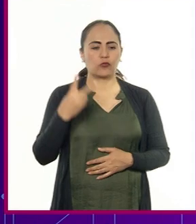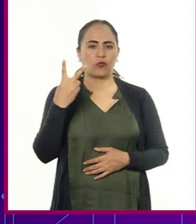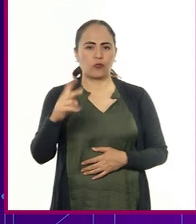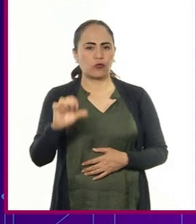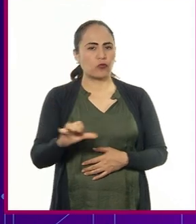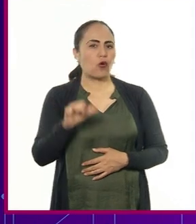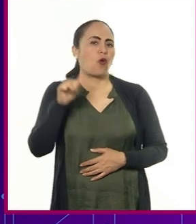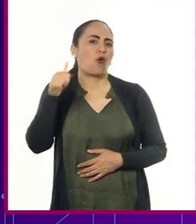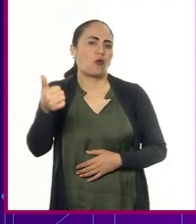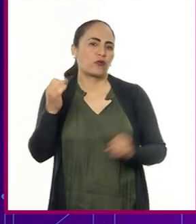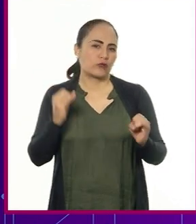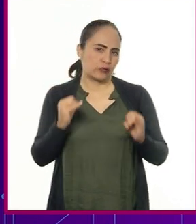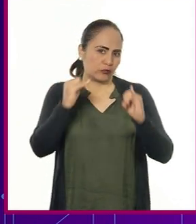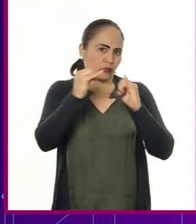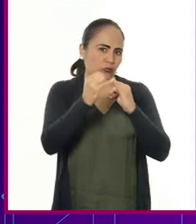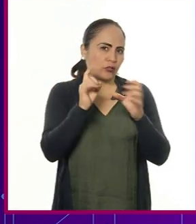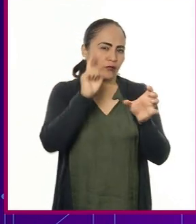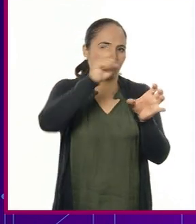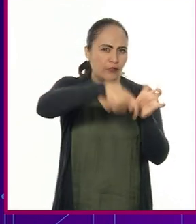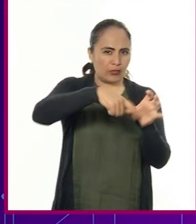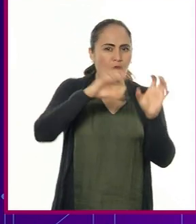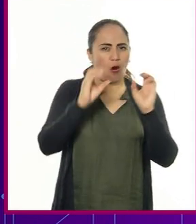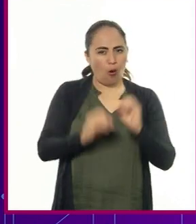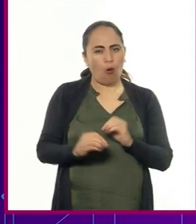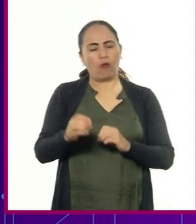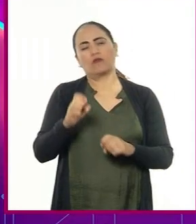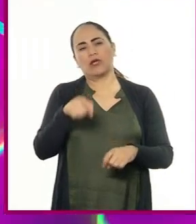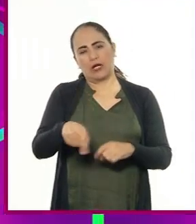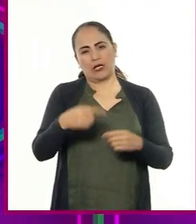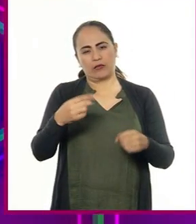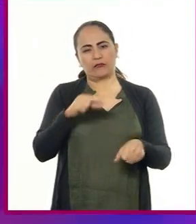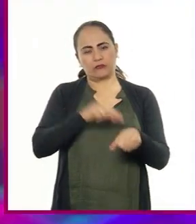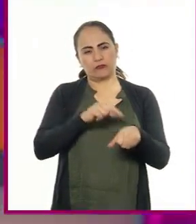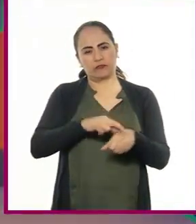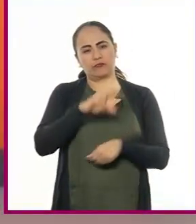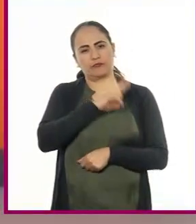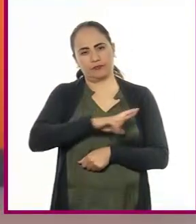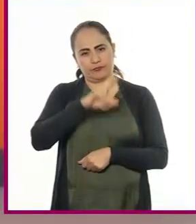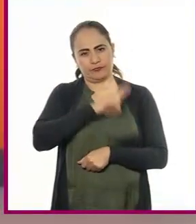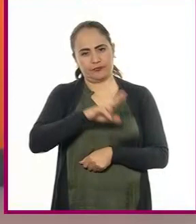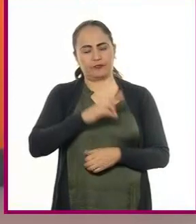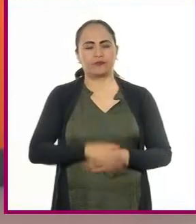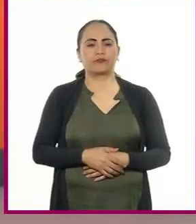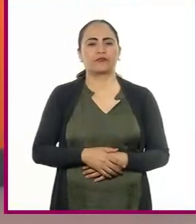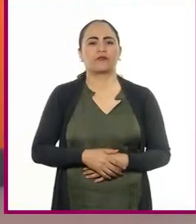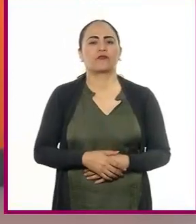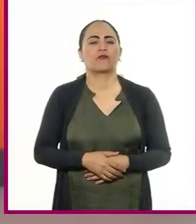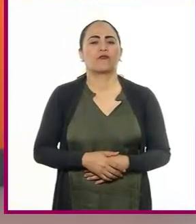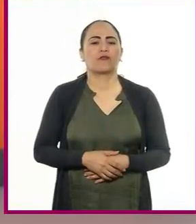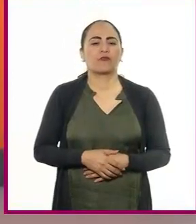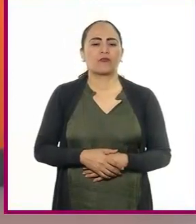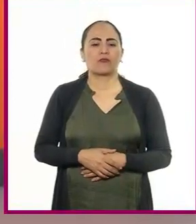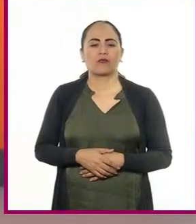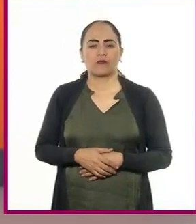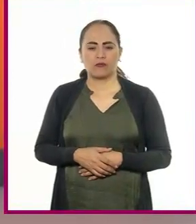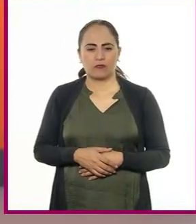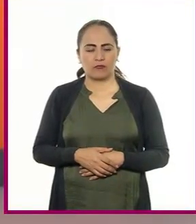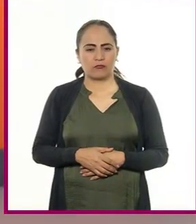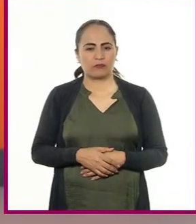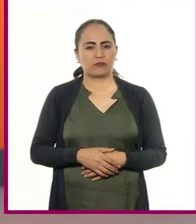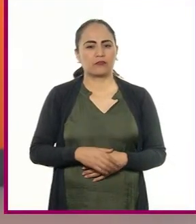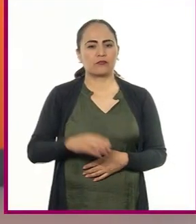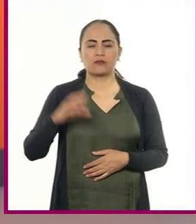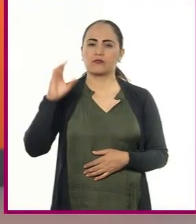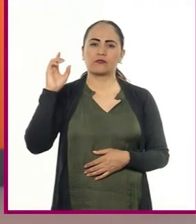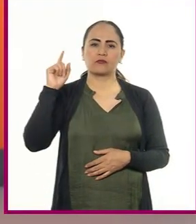afiliado a otra institución o un seguro privado. La Organización de las Naciones Unidas para la Educación,